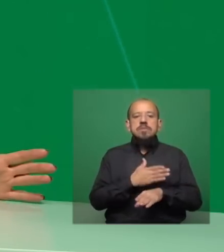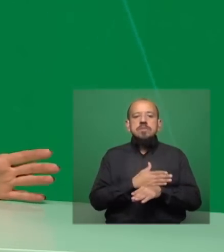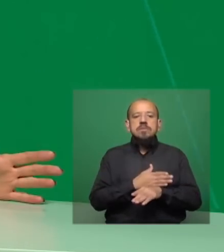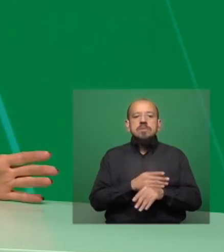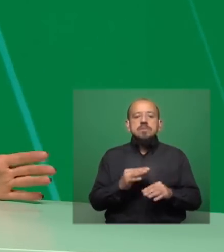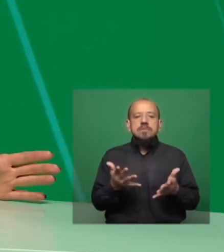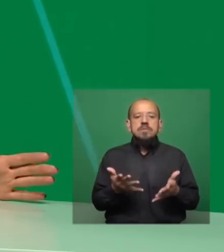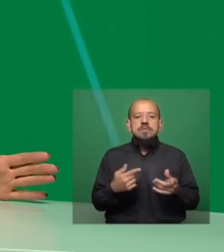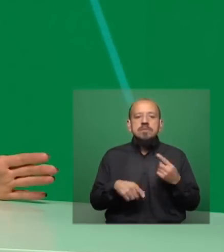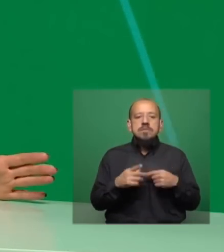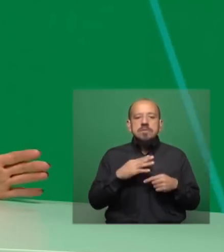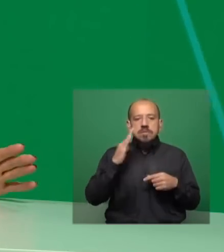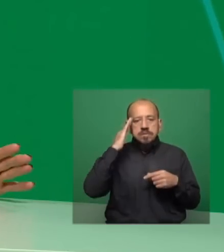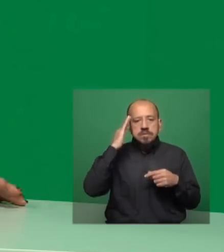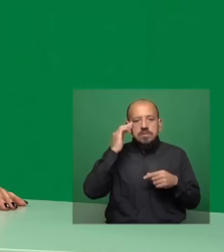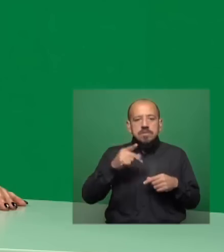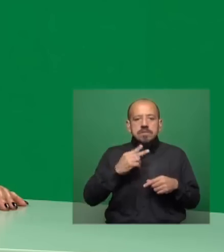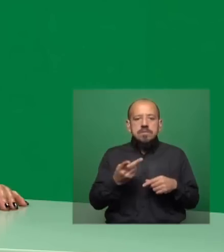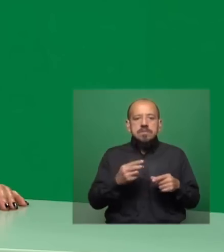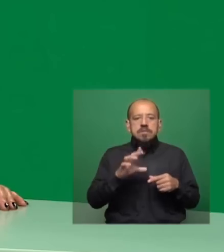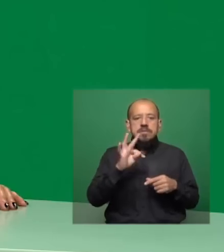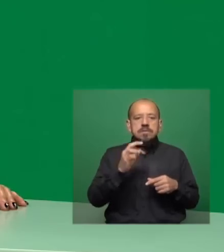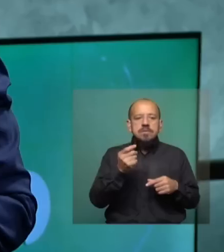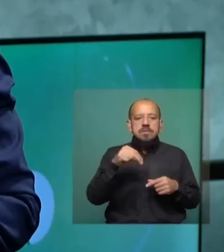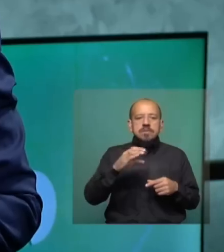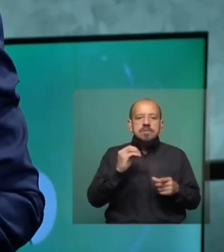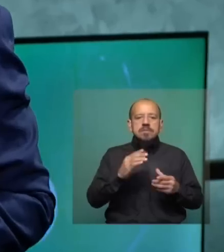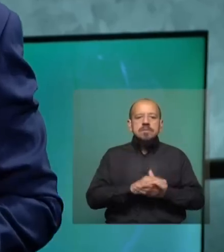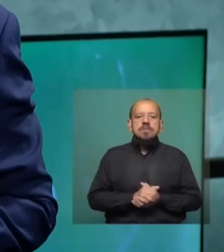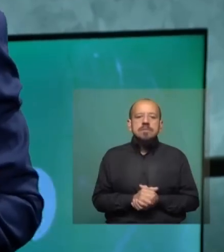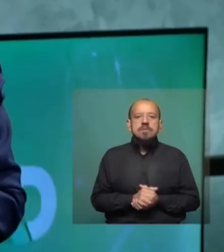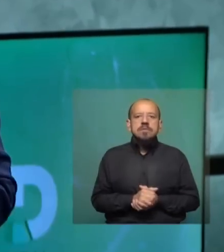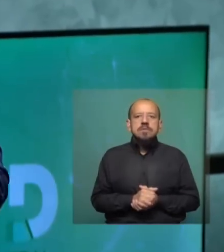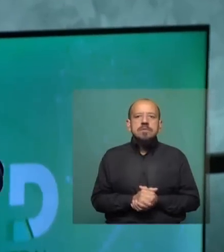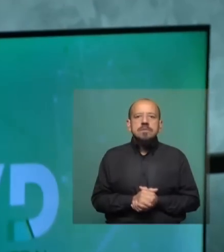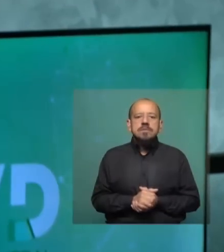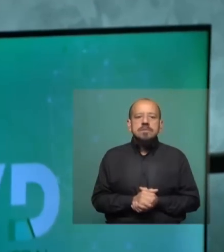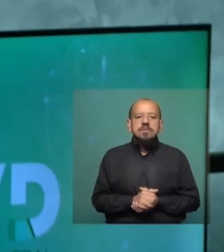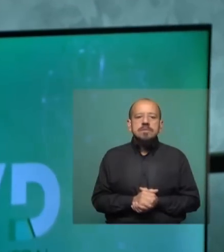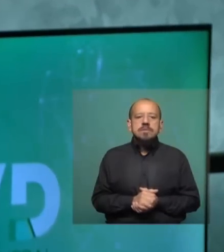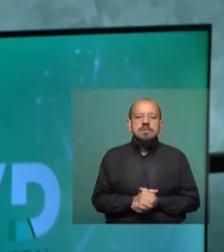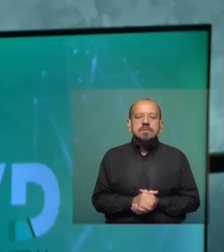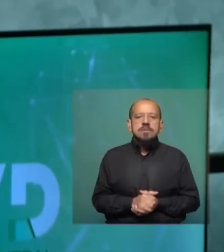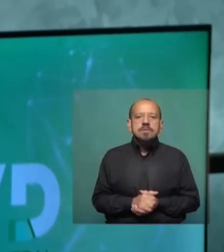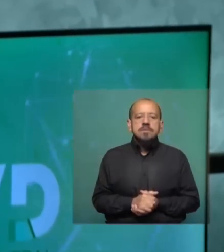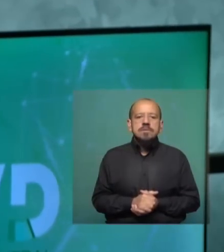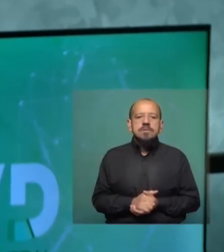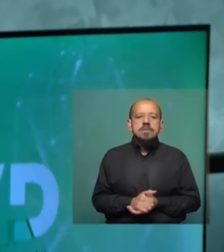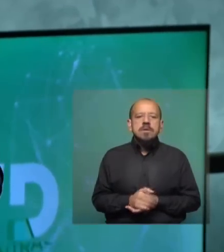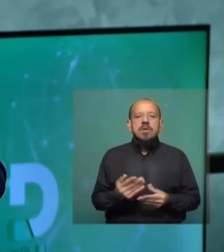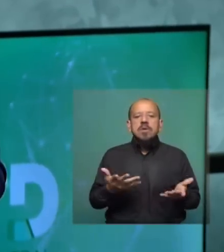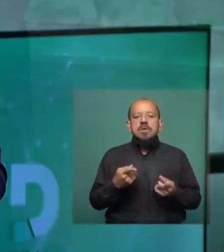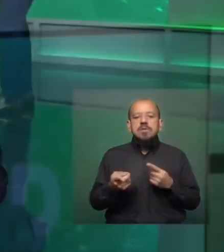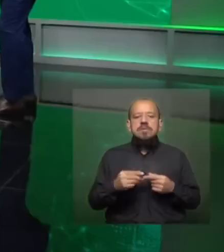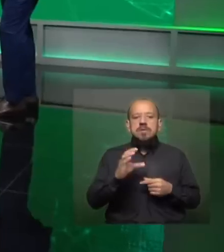quedé con ganas de conocer la segunda parte de la columna de Valeria tanko eso mismo Mariana segundo acto ahora hablamos de la revista literaria